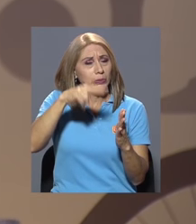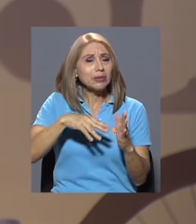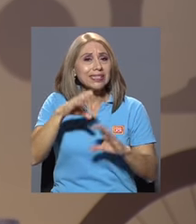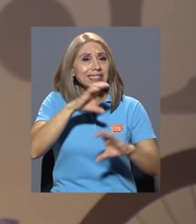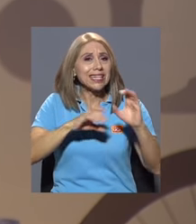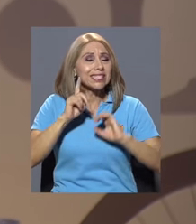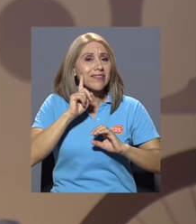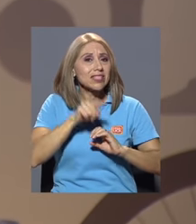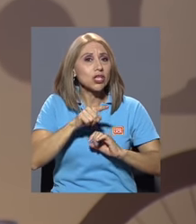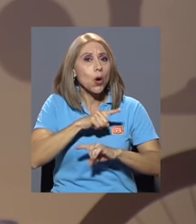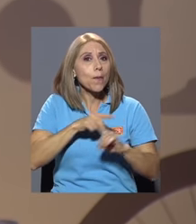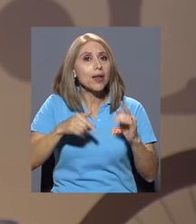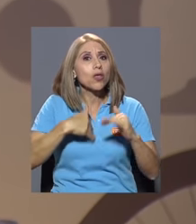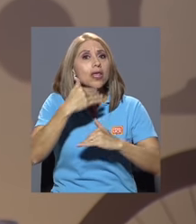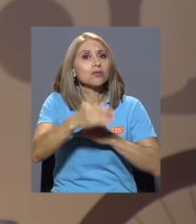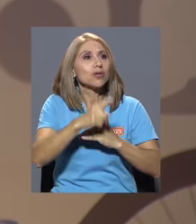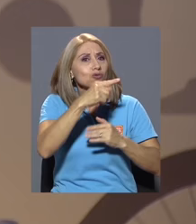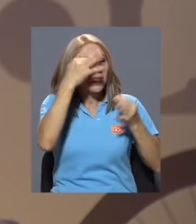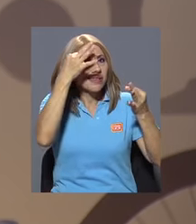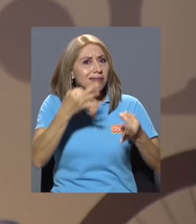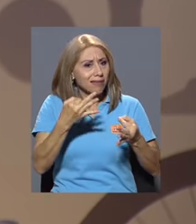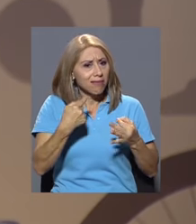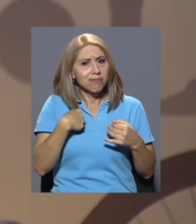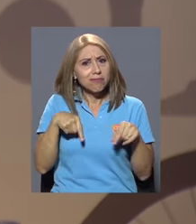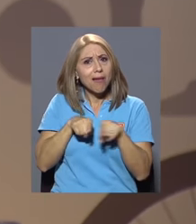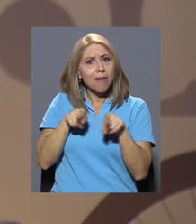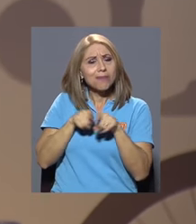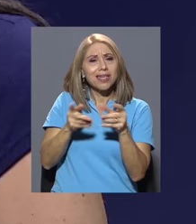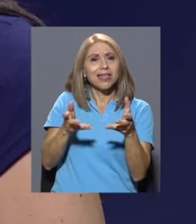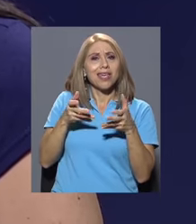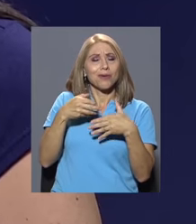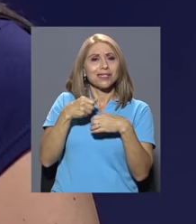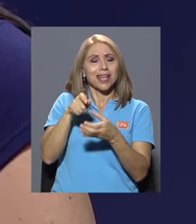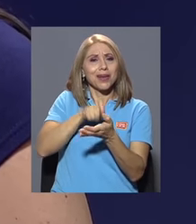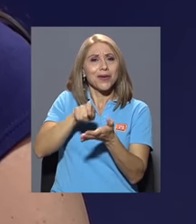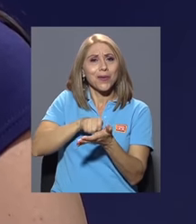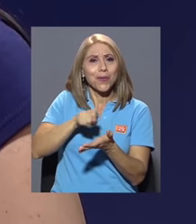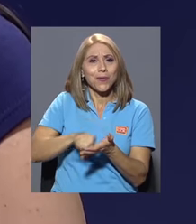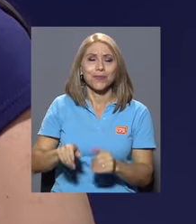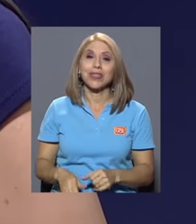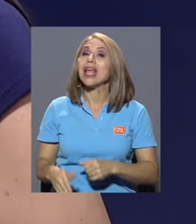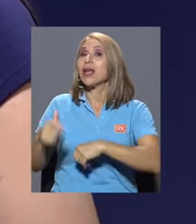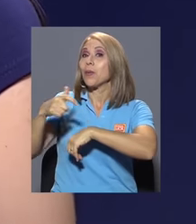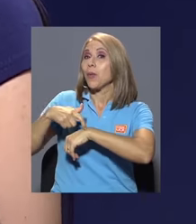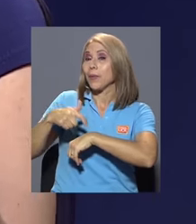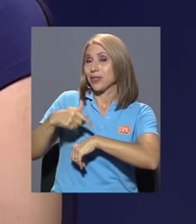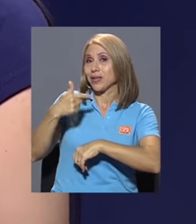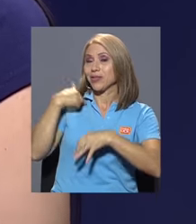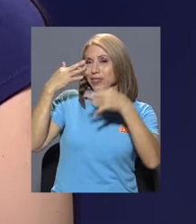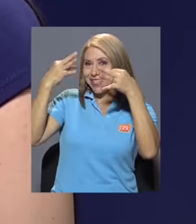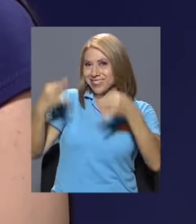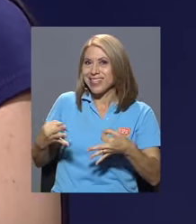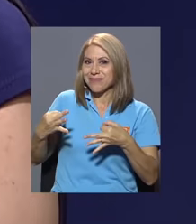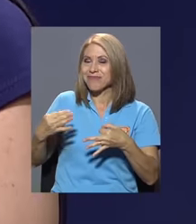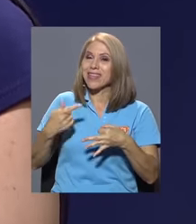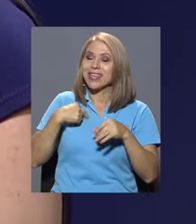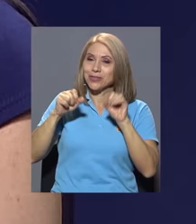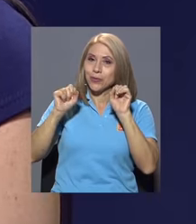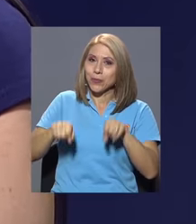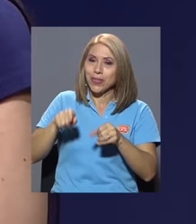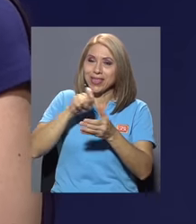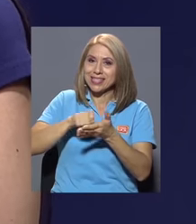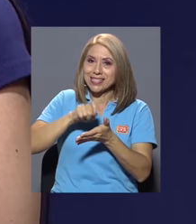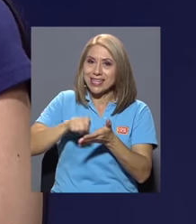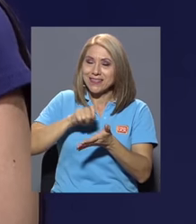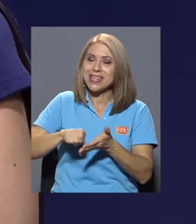pero ¿en qué momento decís yo puedo hacer esto, yo también quiero hacerlo? Bueno, el momento en que yo decidí que yo podía